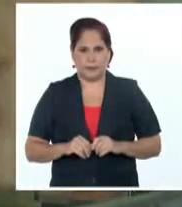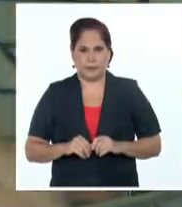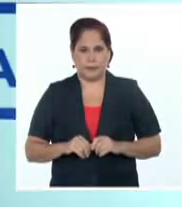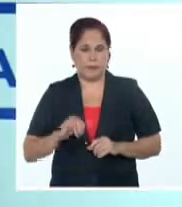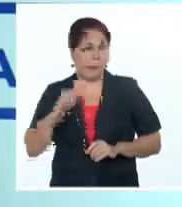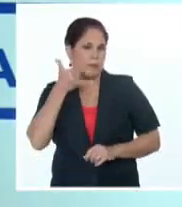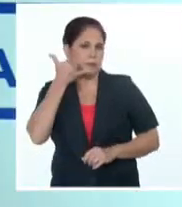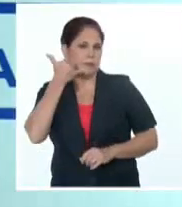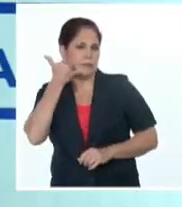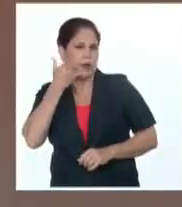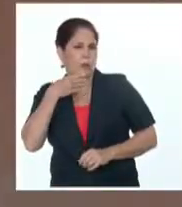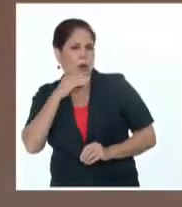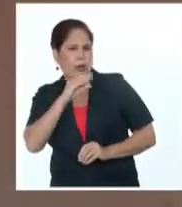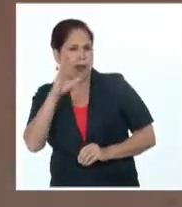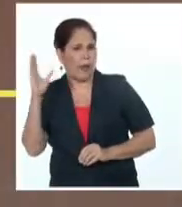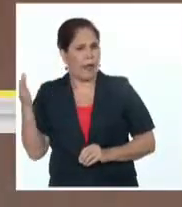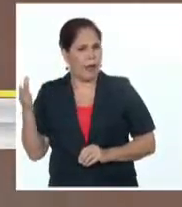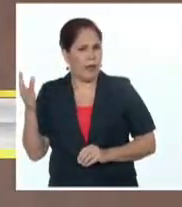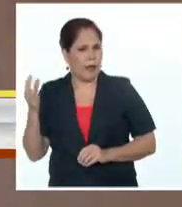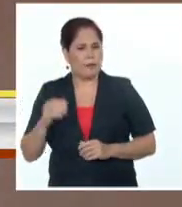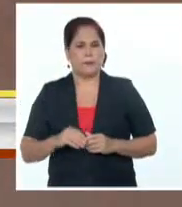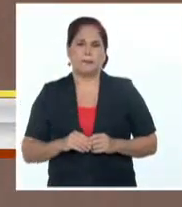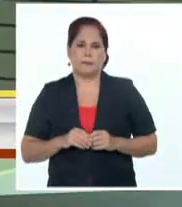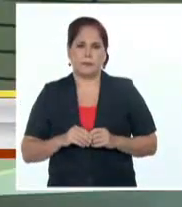Hola, buenos días.